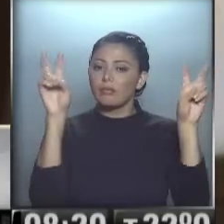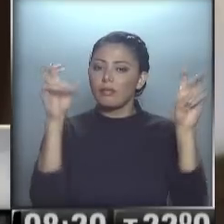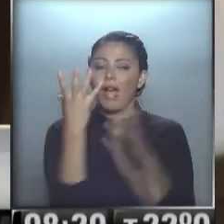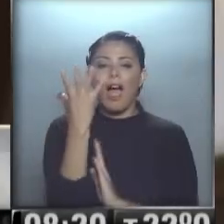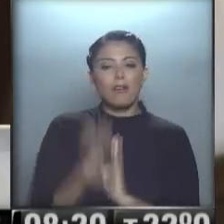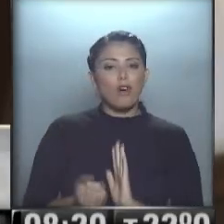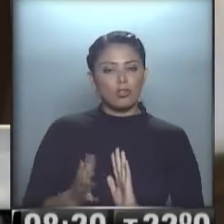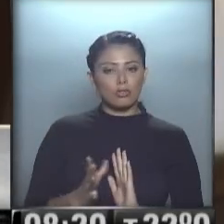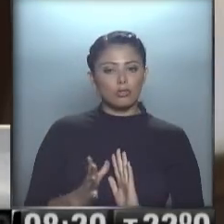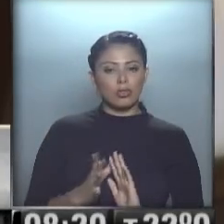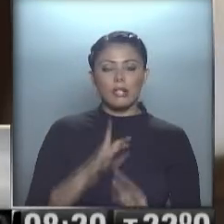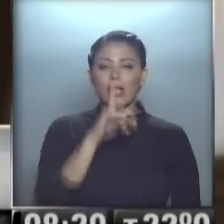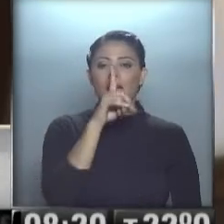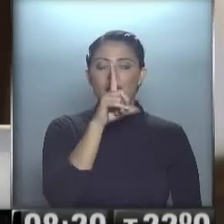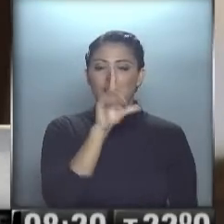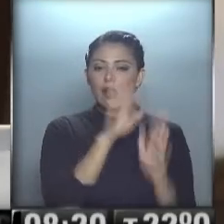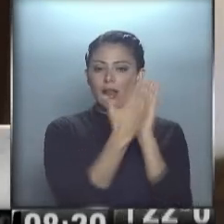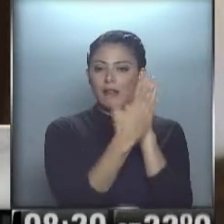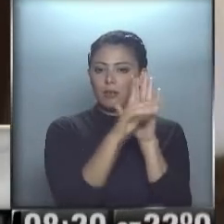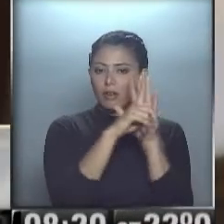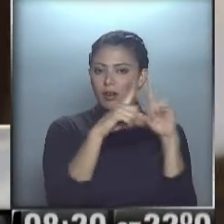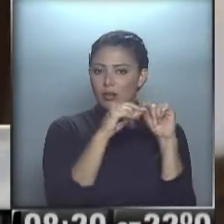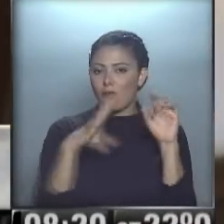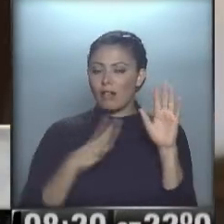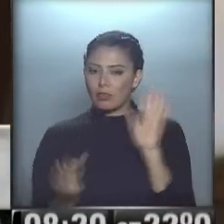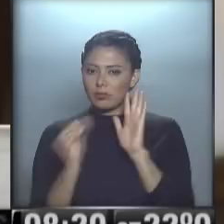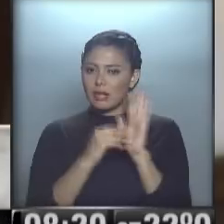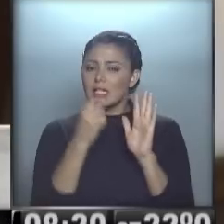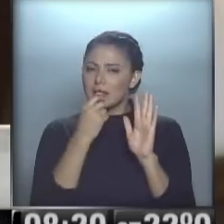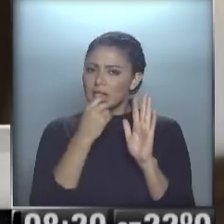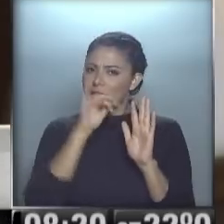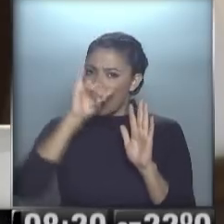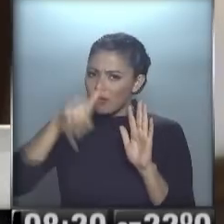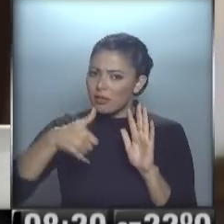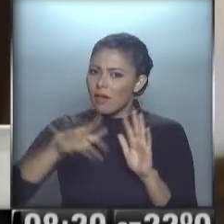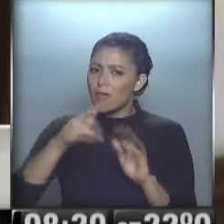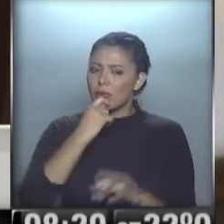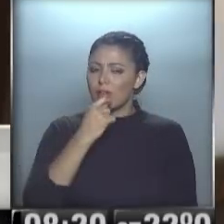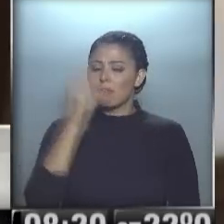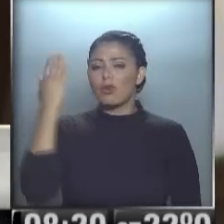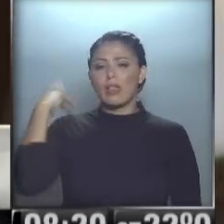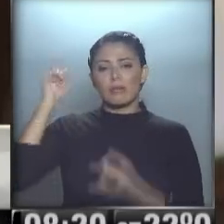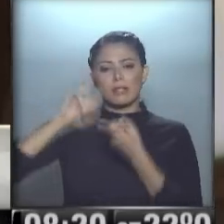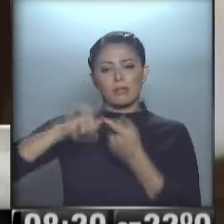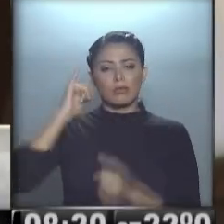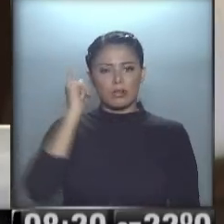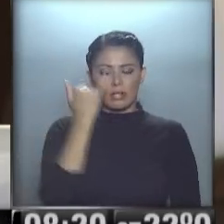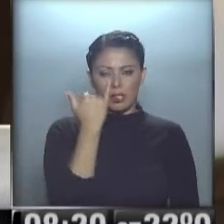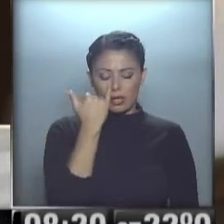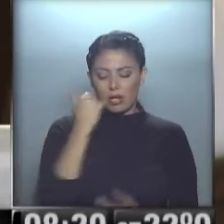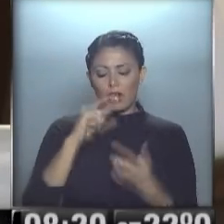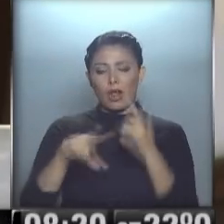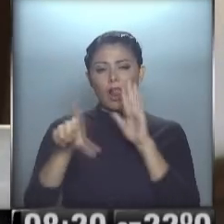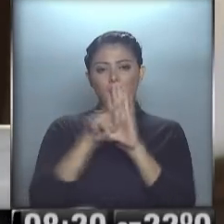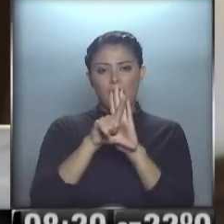aborto que no fue incluido en el código penal si se va a habilitar como sucedió con matrimonio igualitario o con la ley